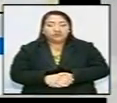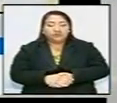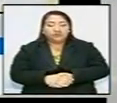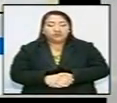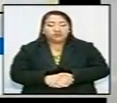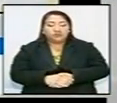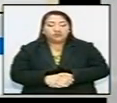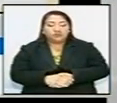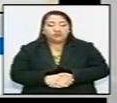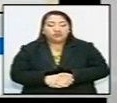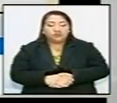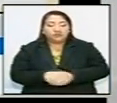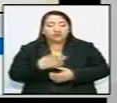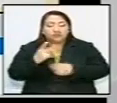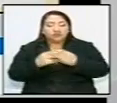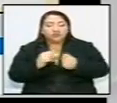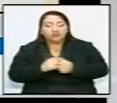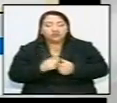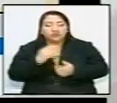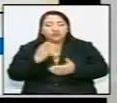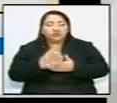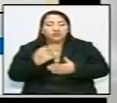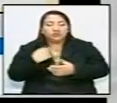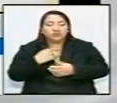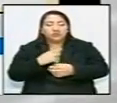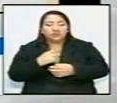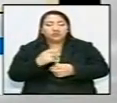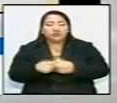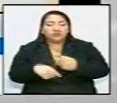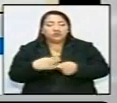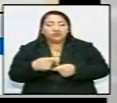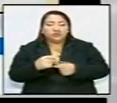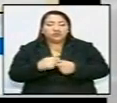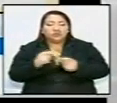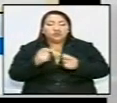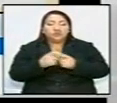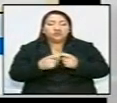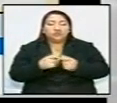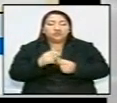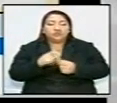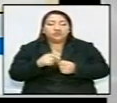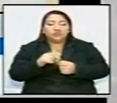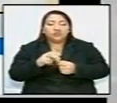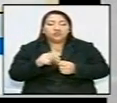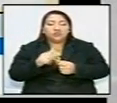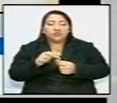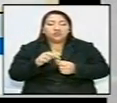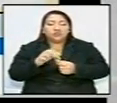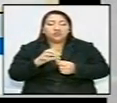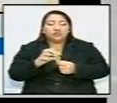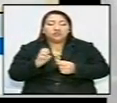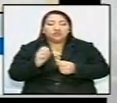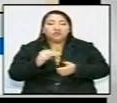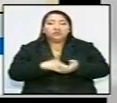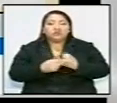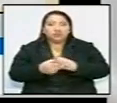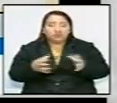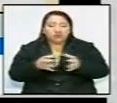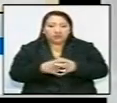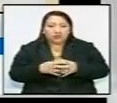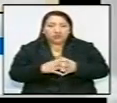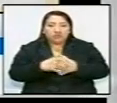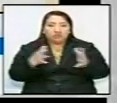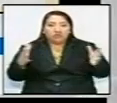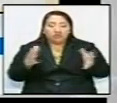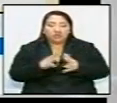declarar fundada la denuncia de parte seguida contra la congresista Yesenia Ponce Villarreal de Vargas en el